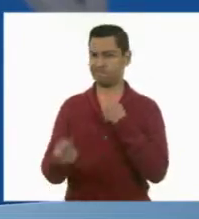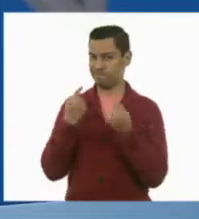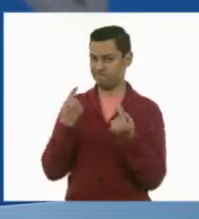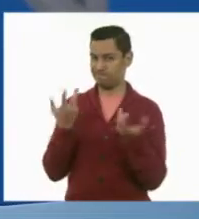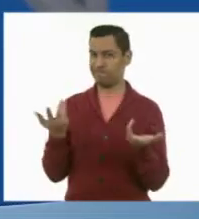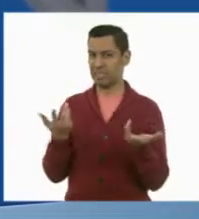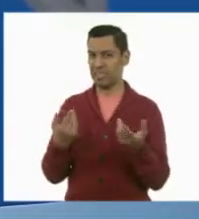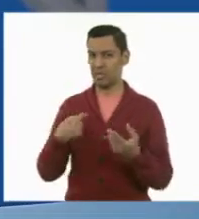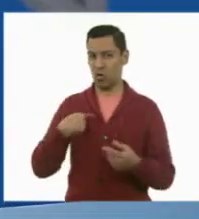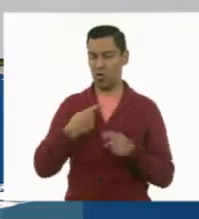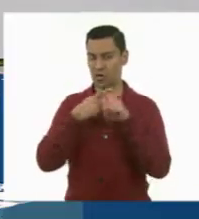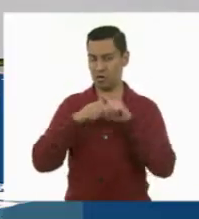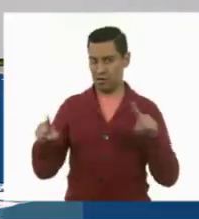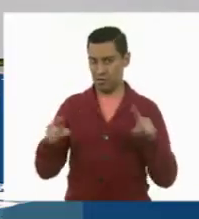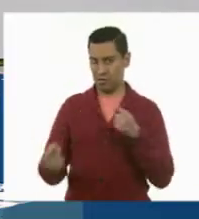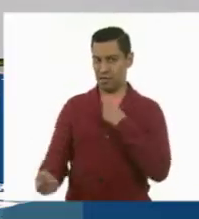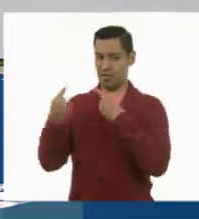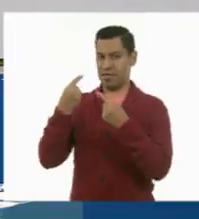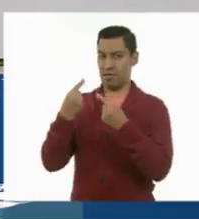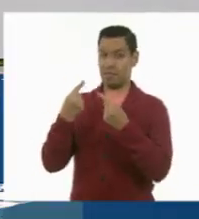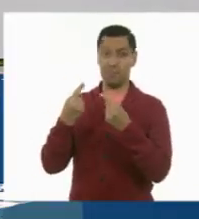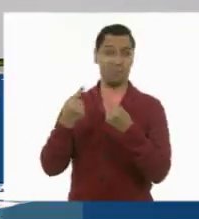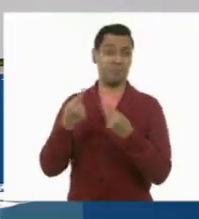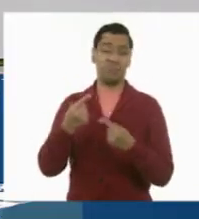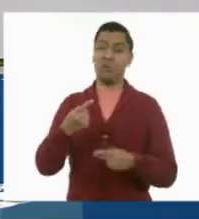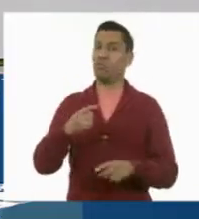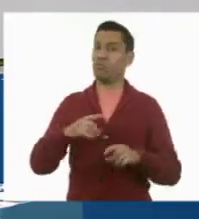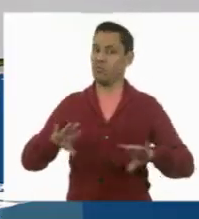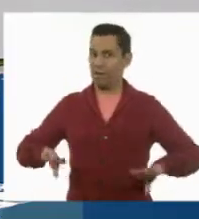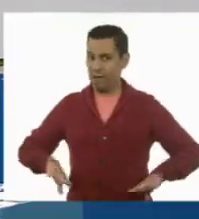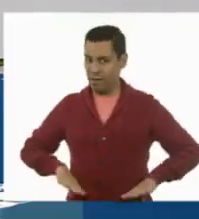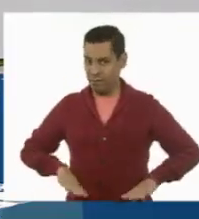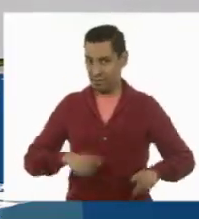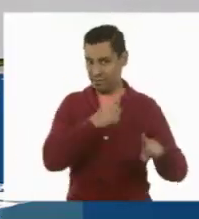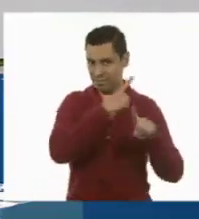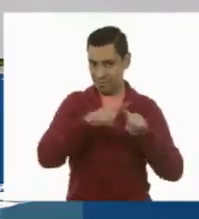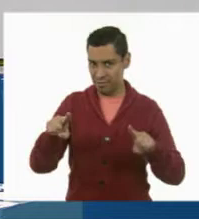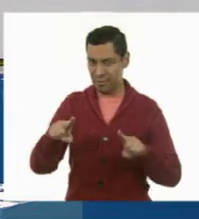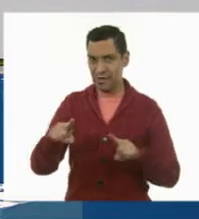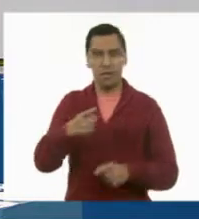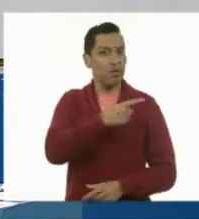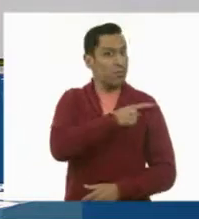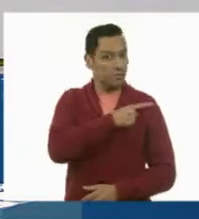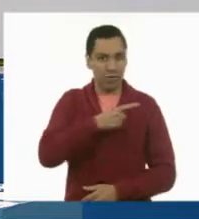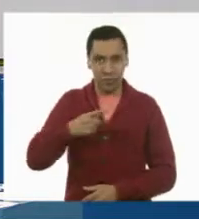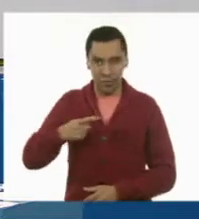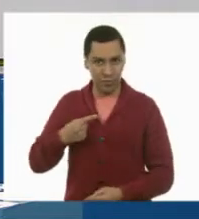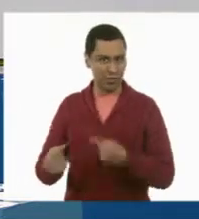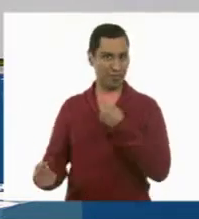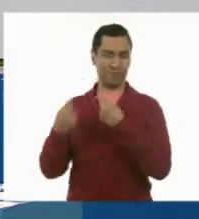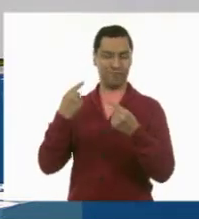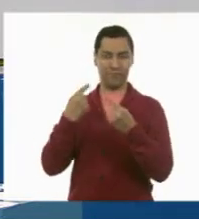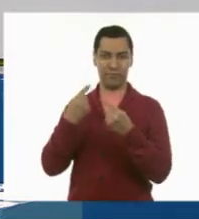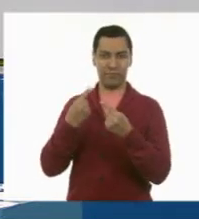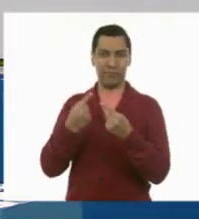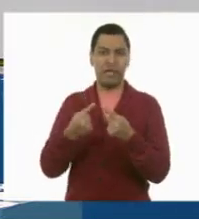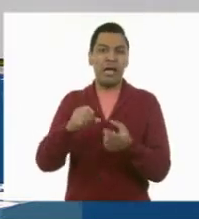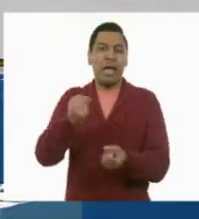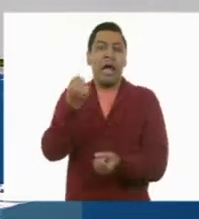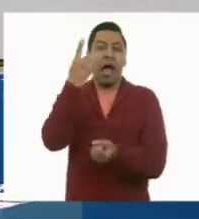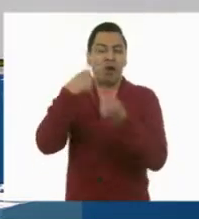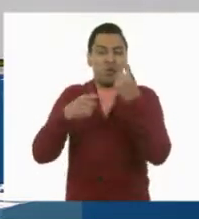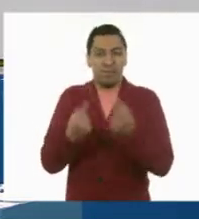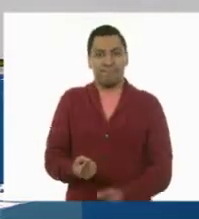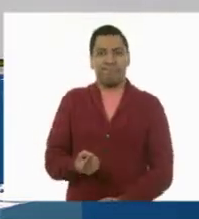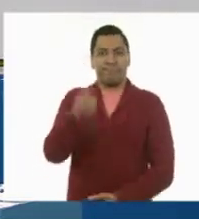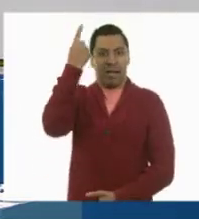por ser diferentes. Exactamente, todos tenemos rasgos o características diferentes, ¿sí o no? Uh-huh. Sí. A veces unos somos altos, otros